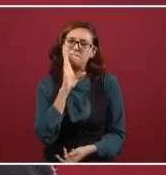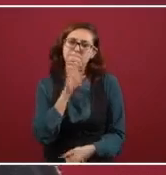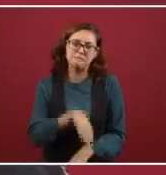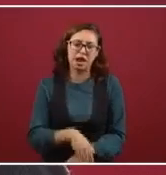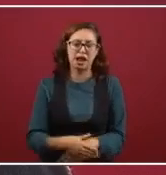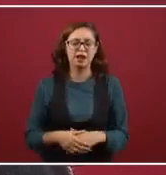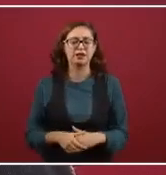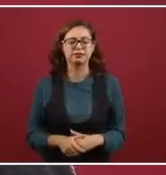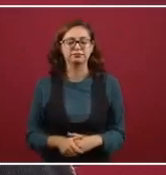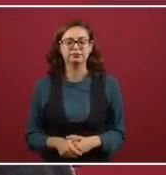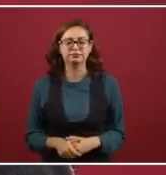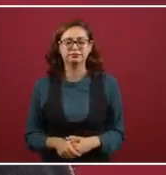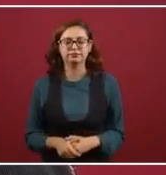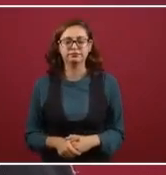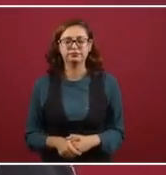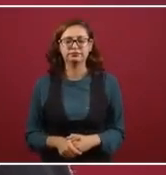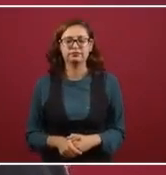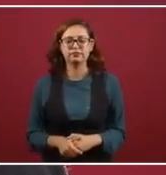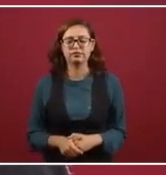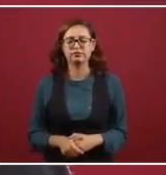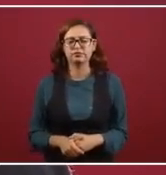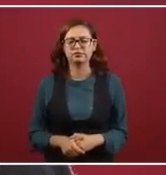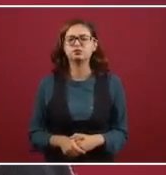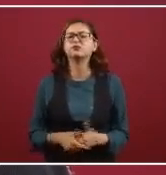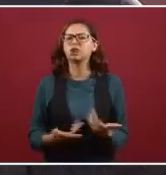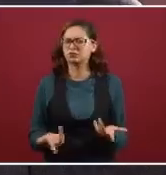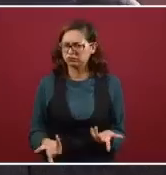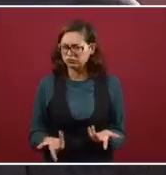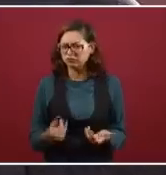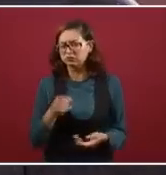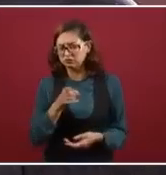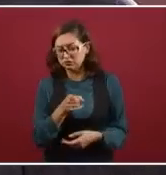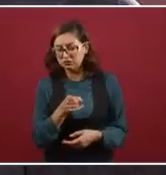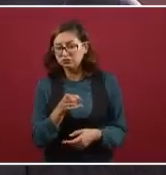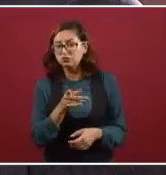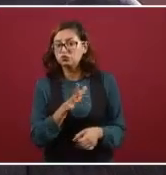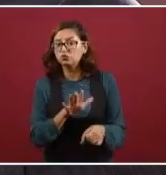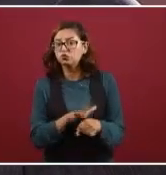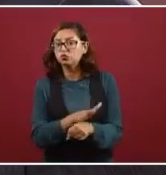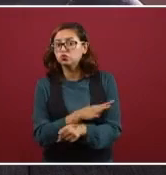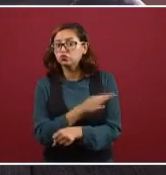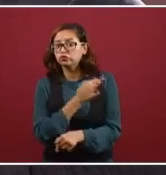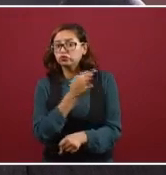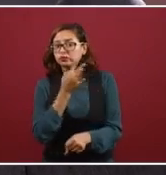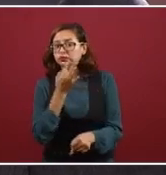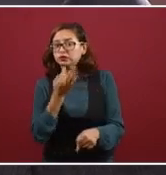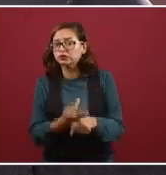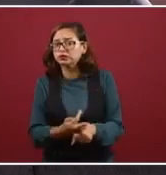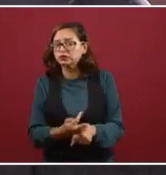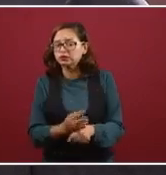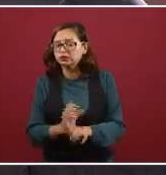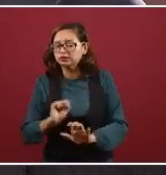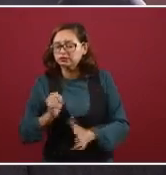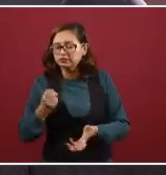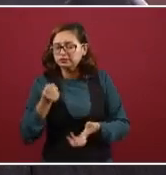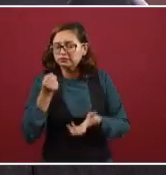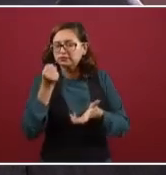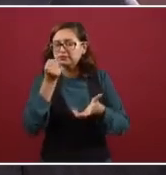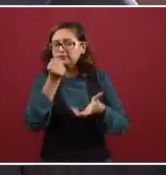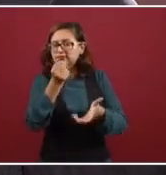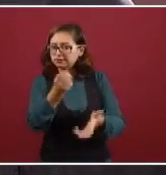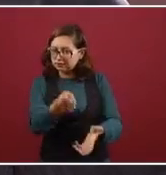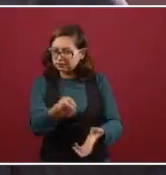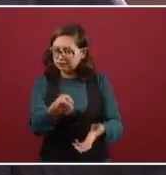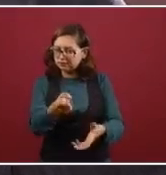Entonces, no les va a faltar lo necesario, no sabemos cuánto,